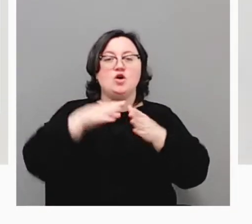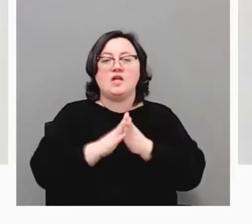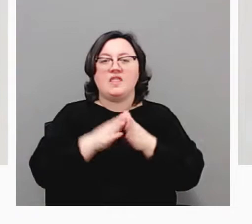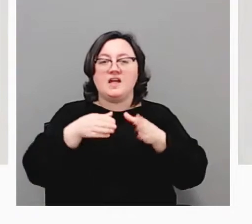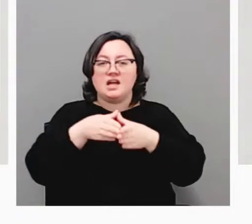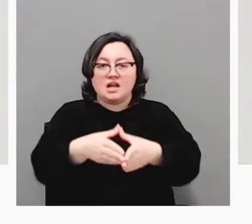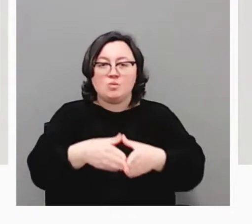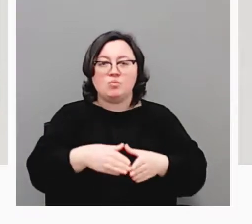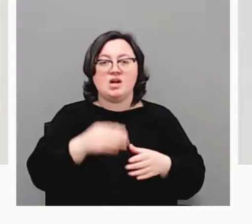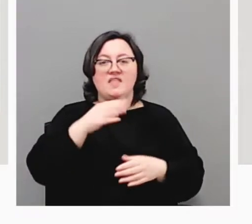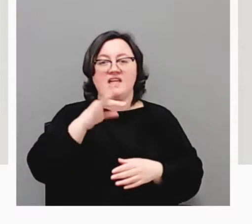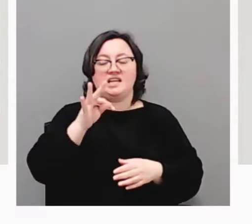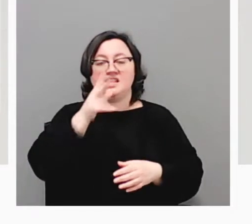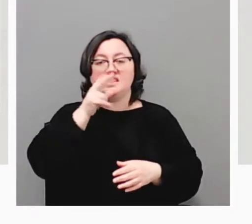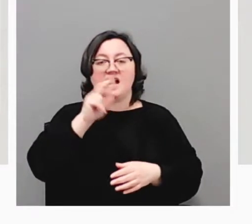muelle de Tarsis,